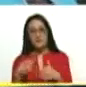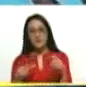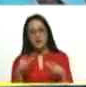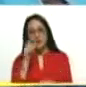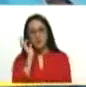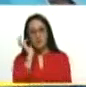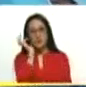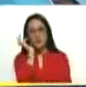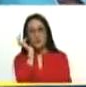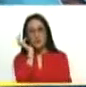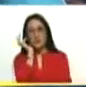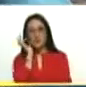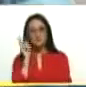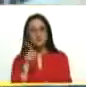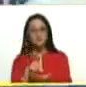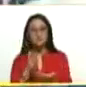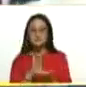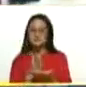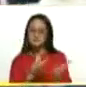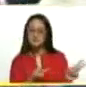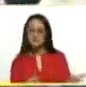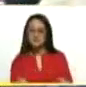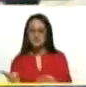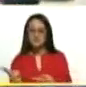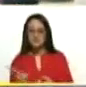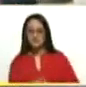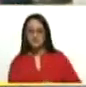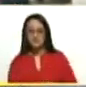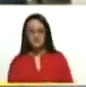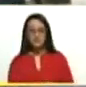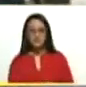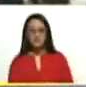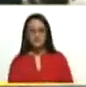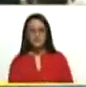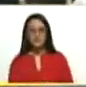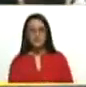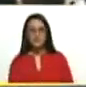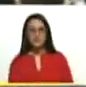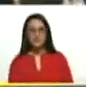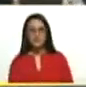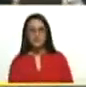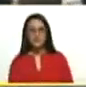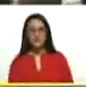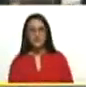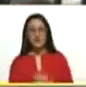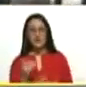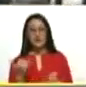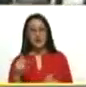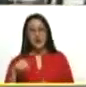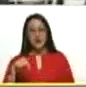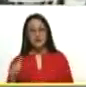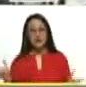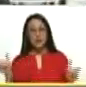empresarias presentes, siempre bienvenidos a este encuentro